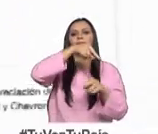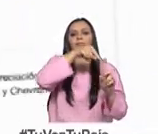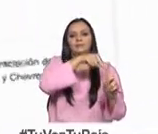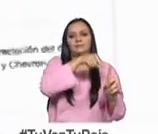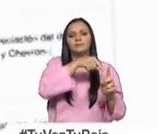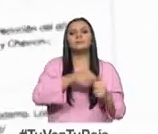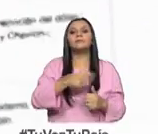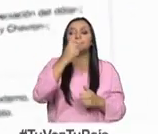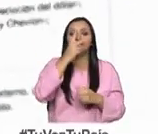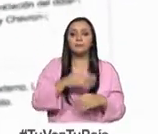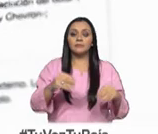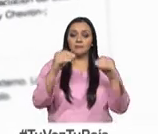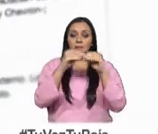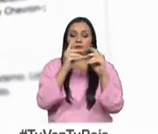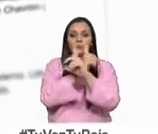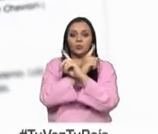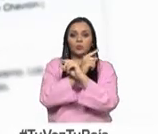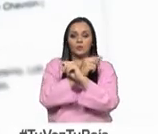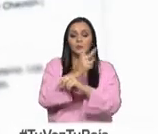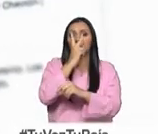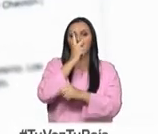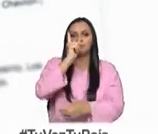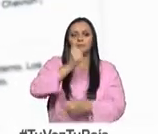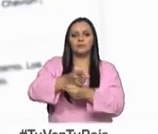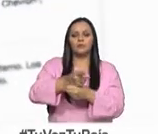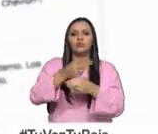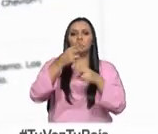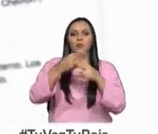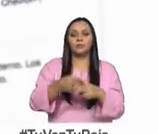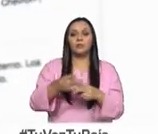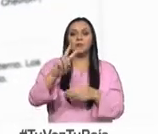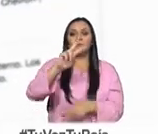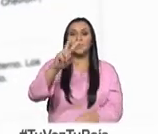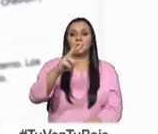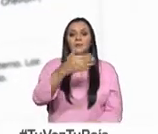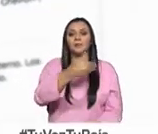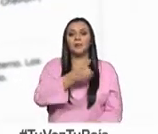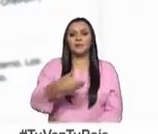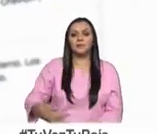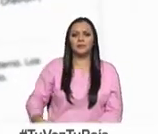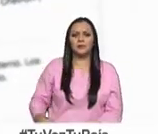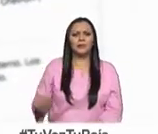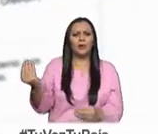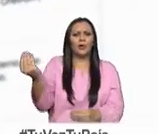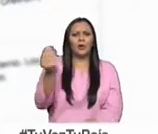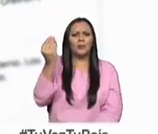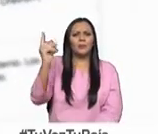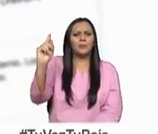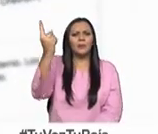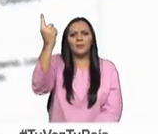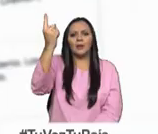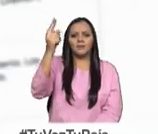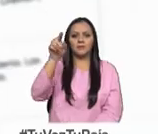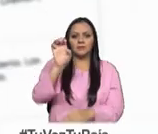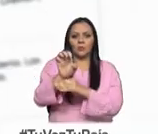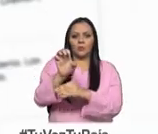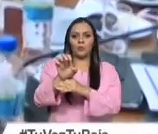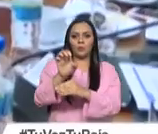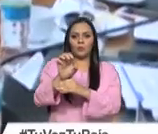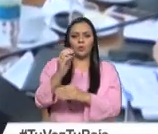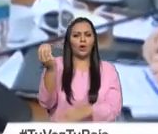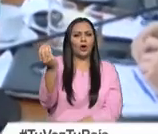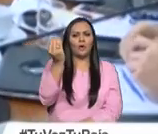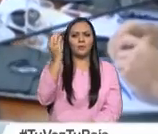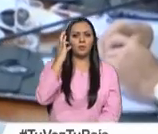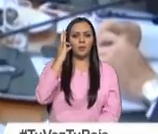República destacó en su cuenta de Twitter dicha designación, pues es la vicepresidenta más joven de toda la historia del Ecuador, demostrando una vez